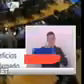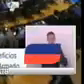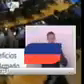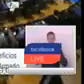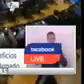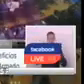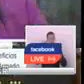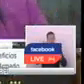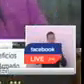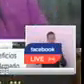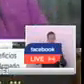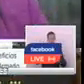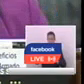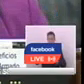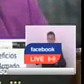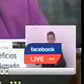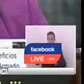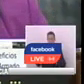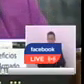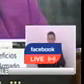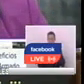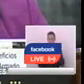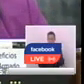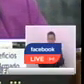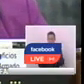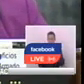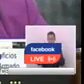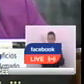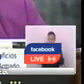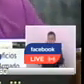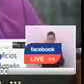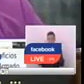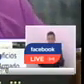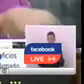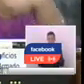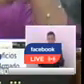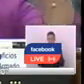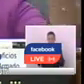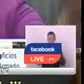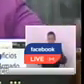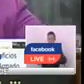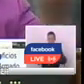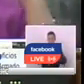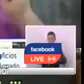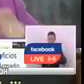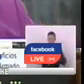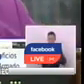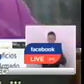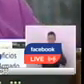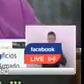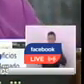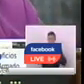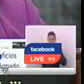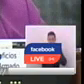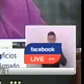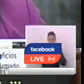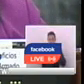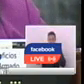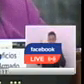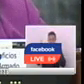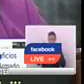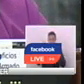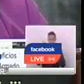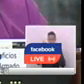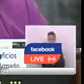que ya no se sienten representados algunos por los que por los que ellos votaron y que hoy están en la junta